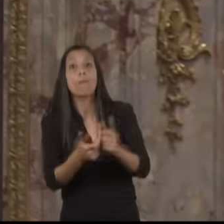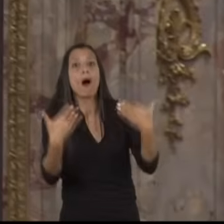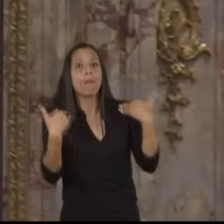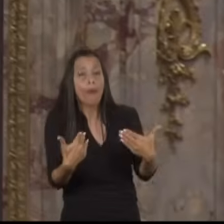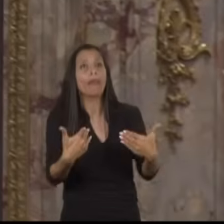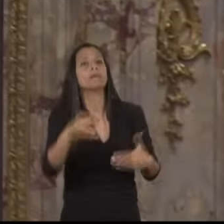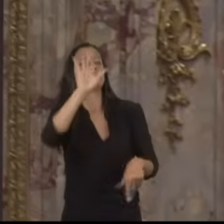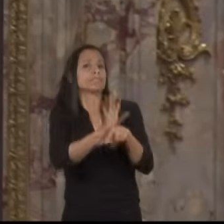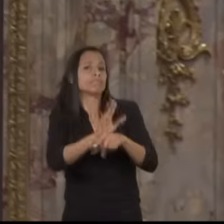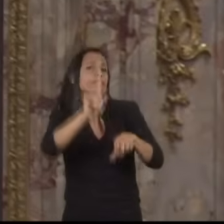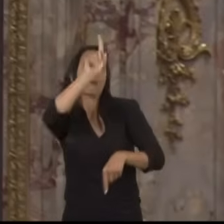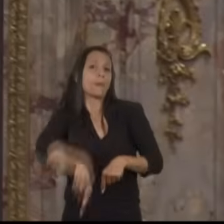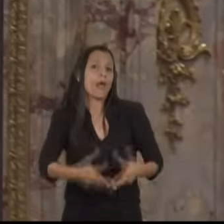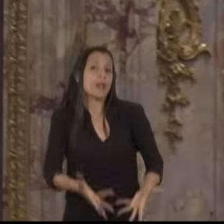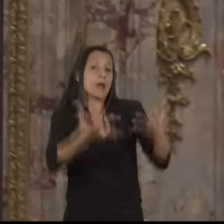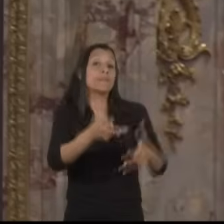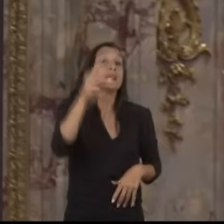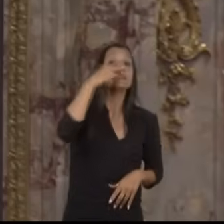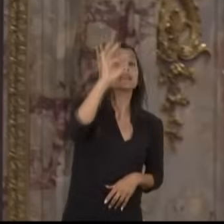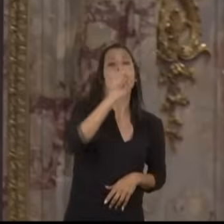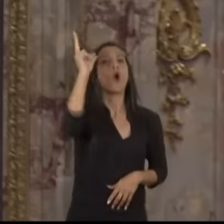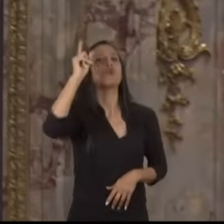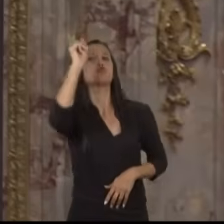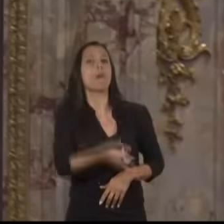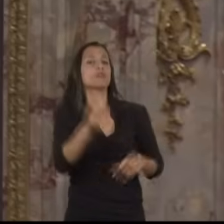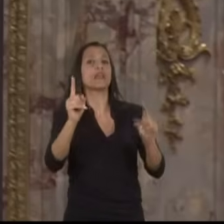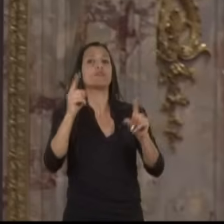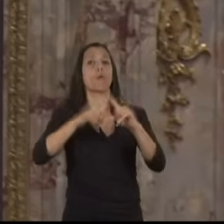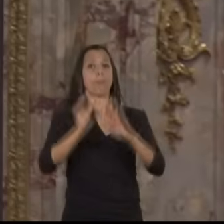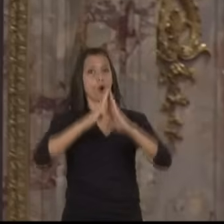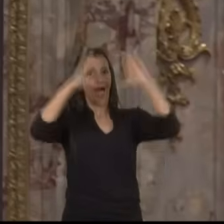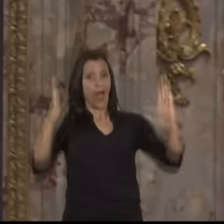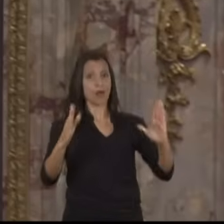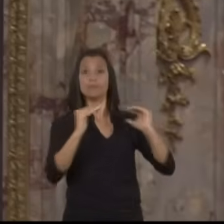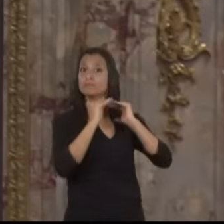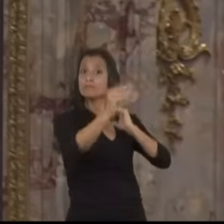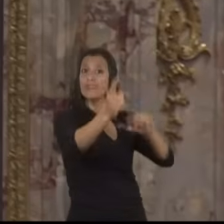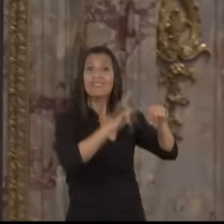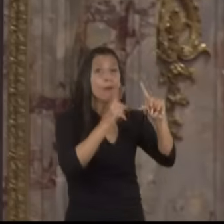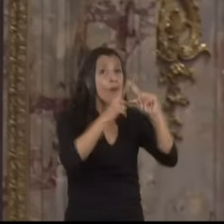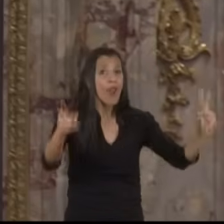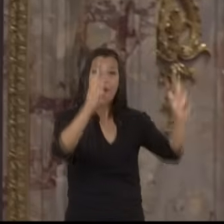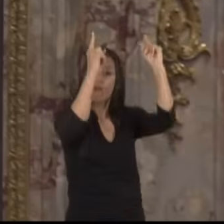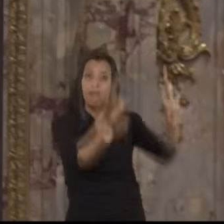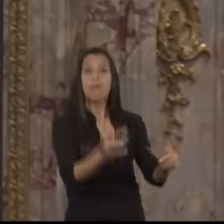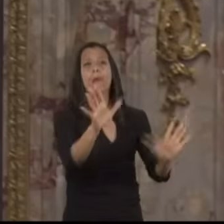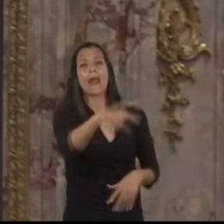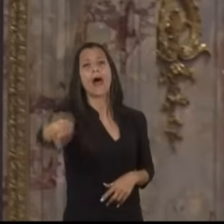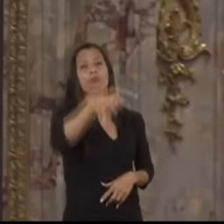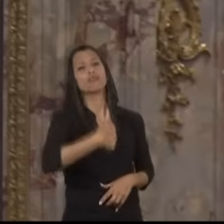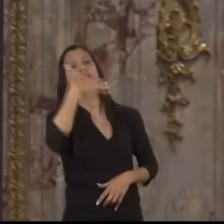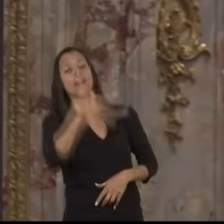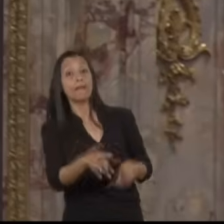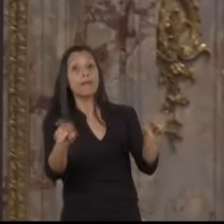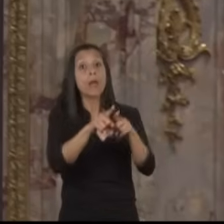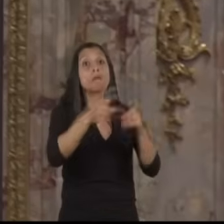un crecimiento del 7 u 8% anual de manera sostenida. Para que se den una idea, crecer a esas